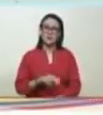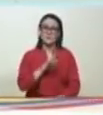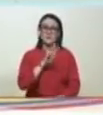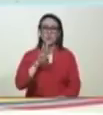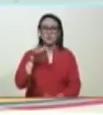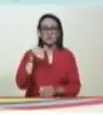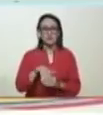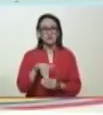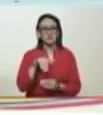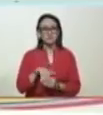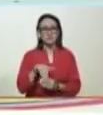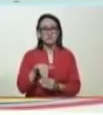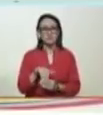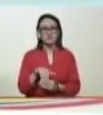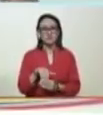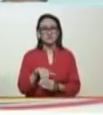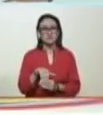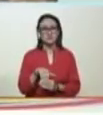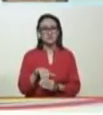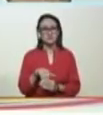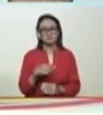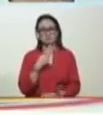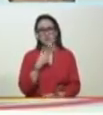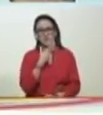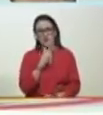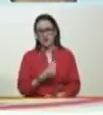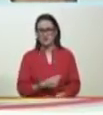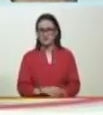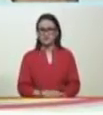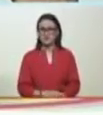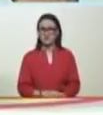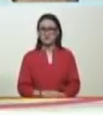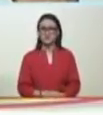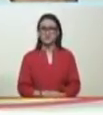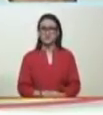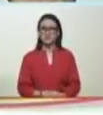24 elecciones, se dice fácil, ¿verdad?